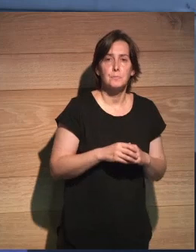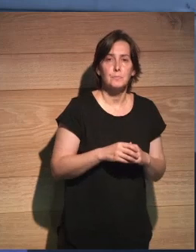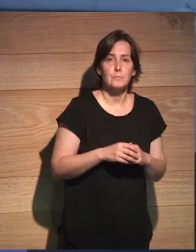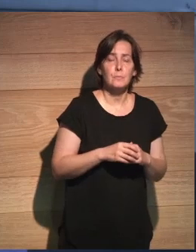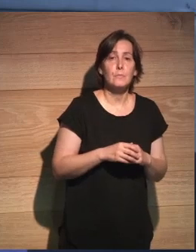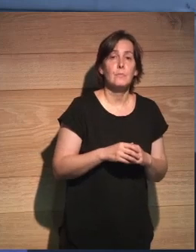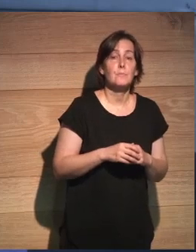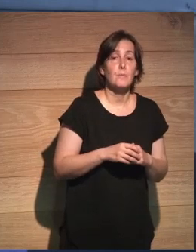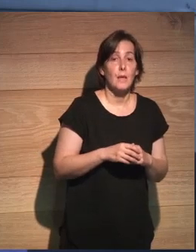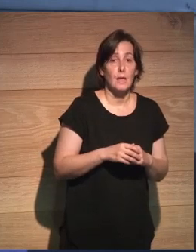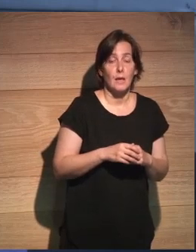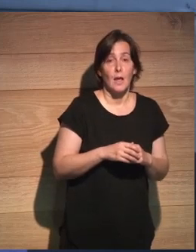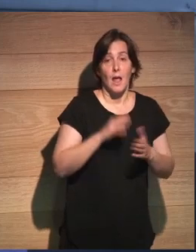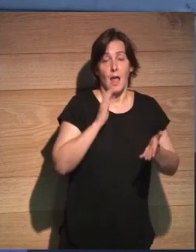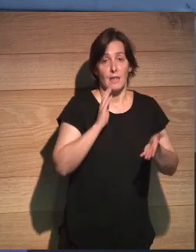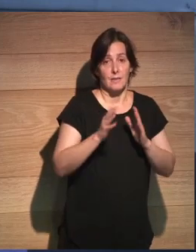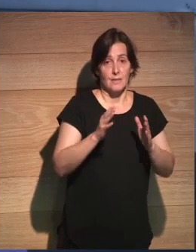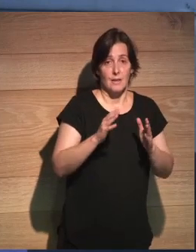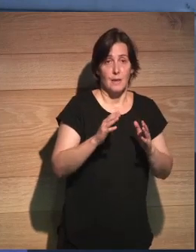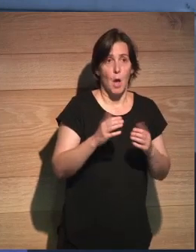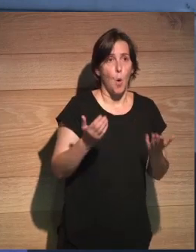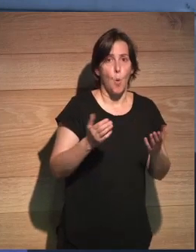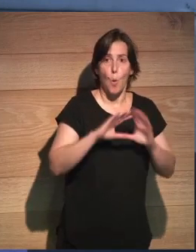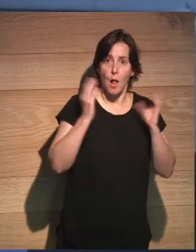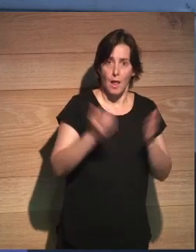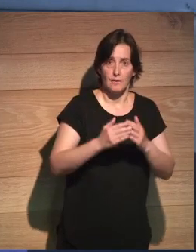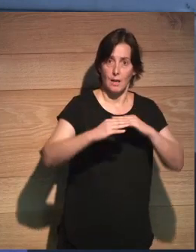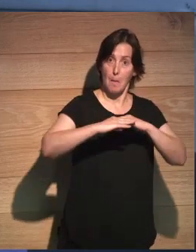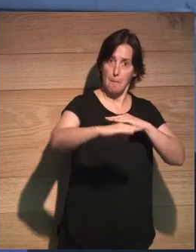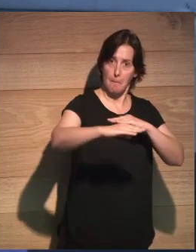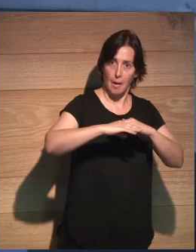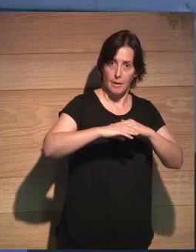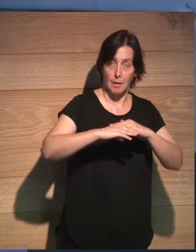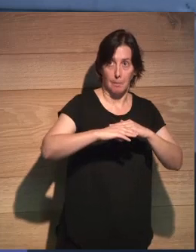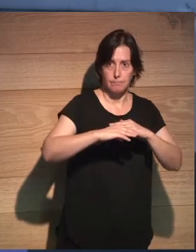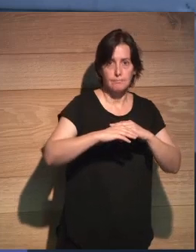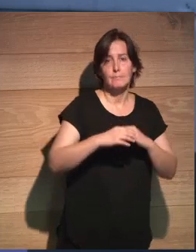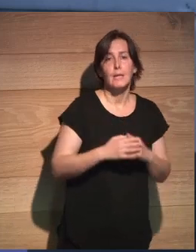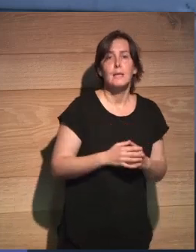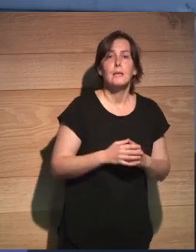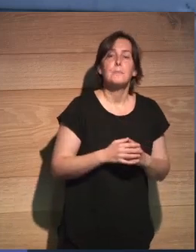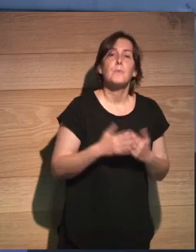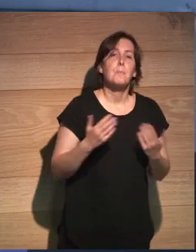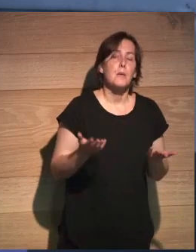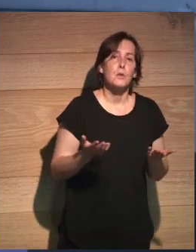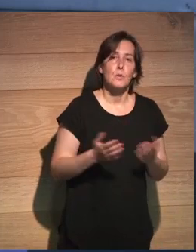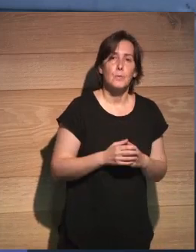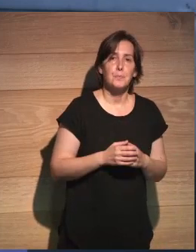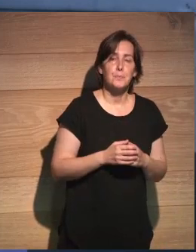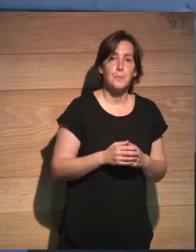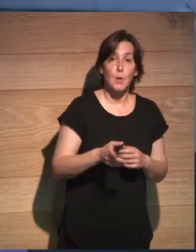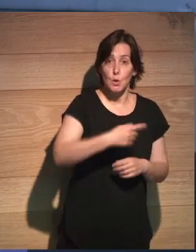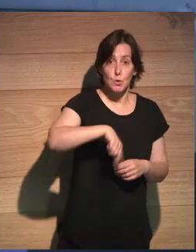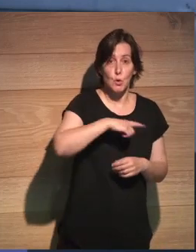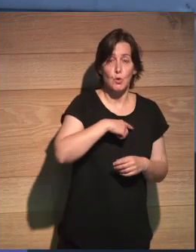las pseudoterapias, o que la Tierra es plana, yendo a lo más estrambótico. Pero en cualquier caso, todos lo